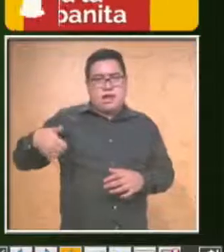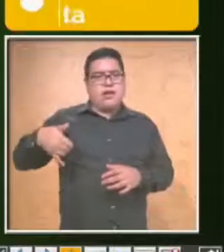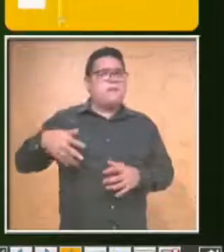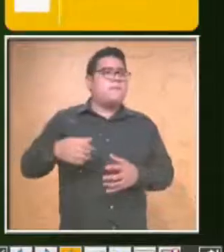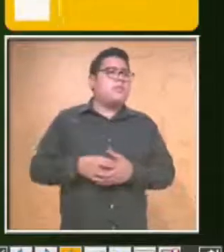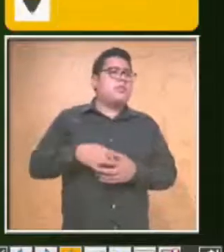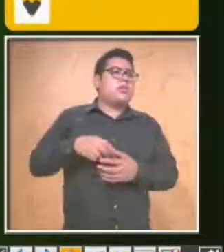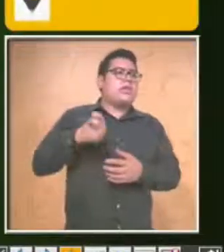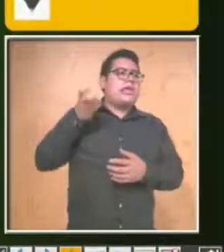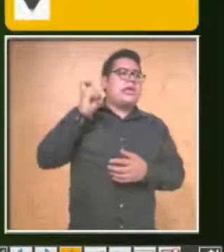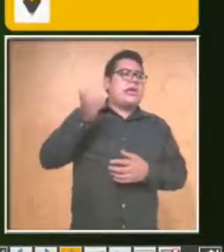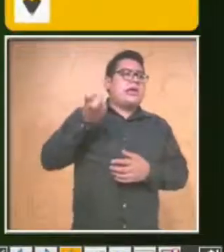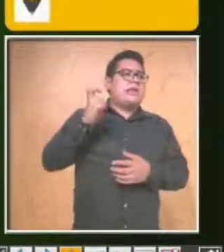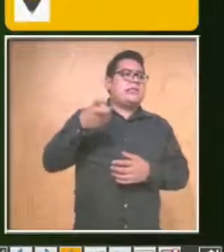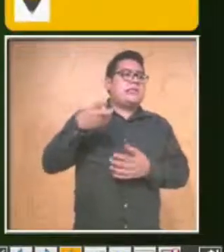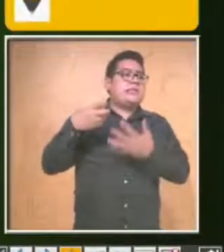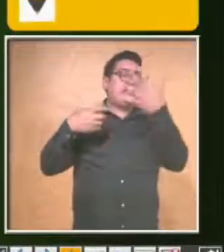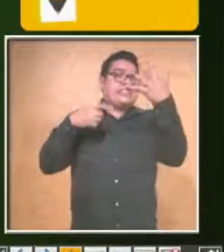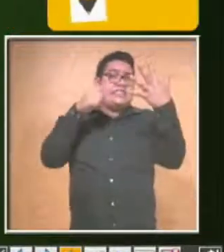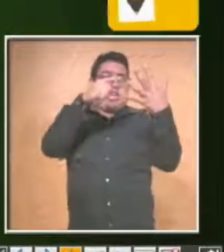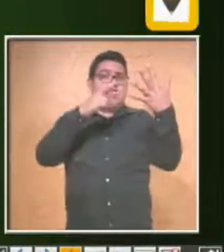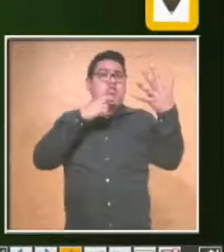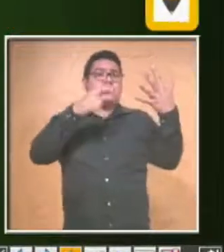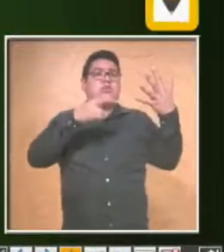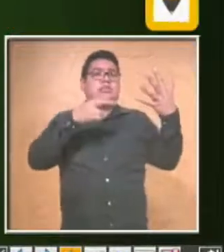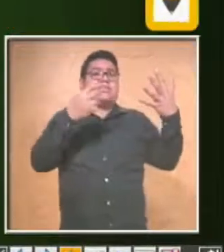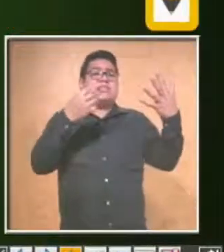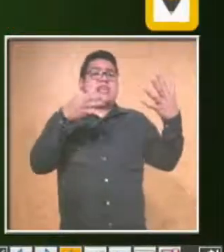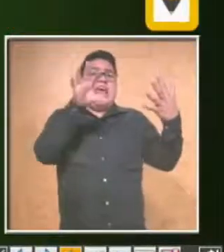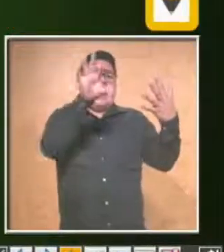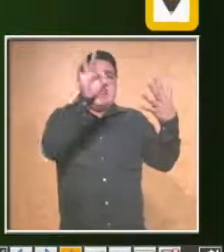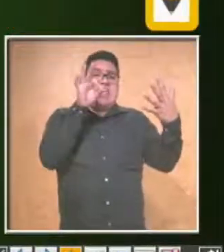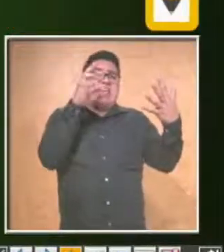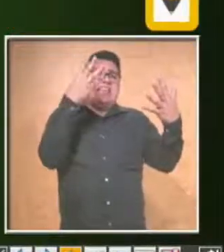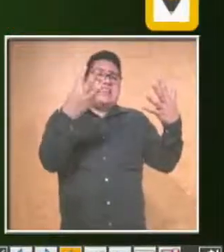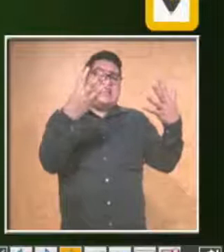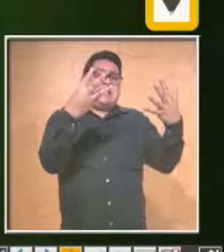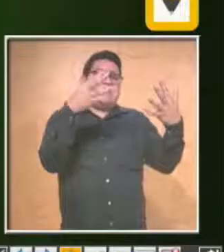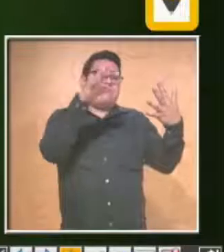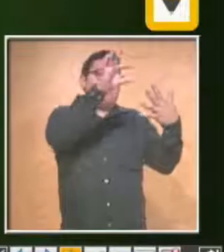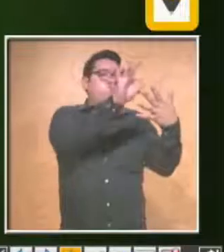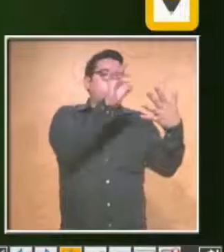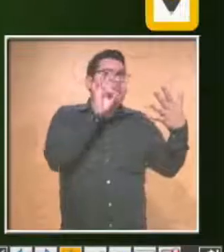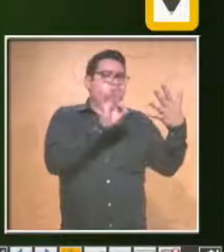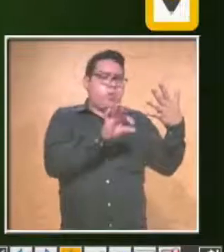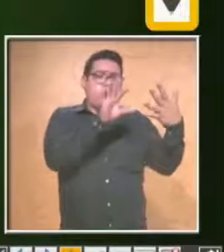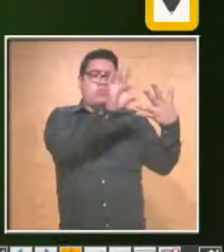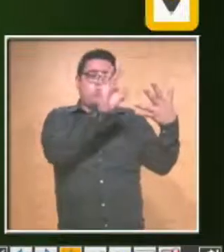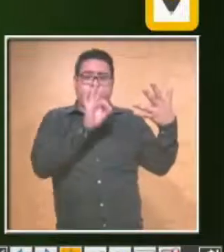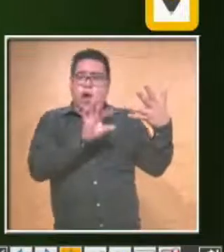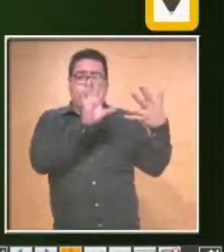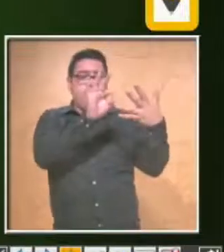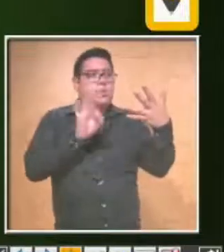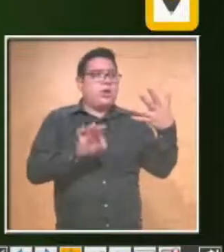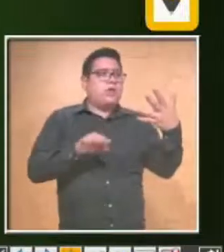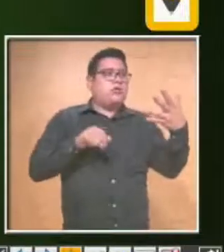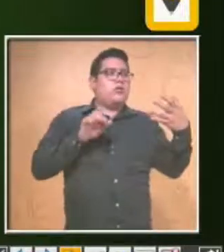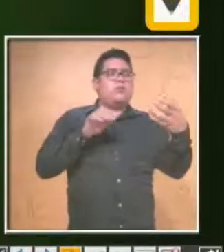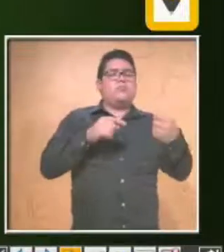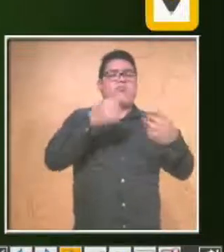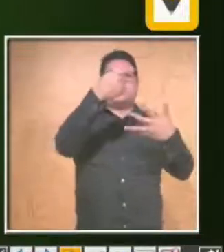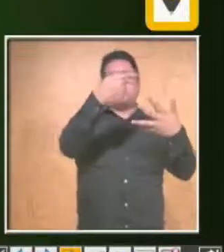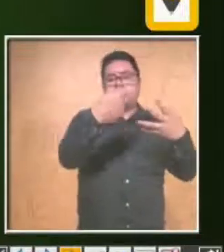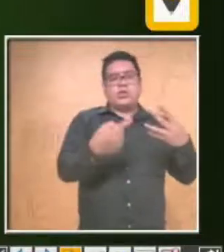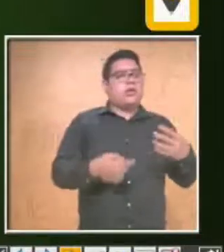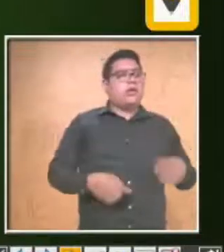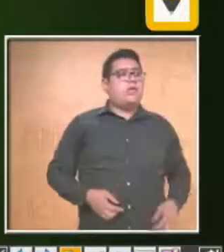tienes que seleccionar. Ya aparecen ahí los países que se consolidaron como monarquías nacionales.